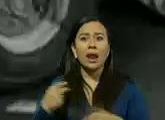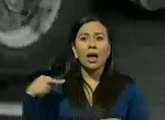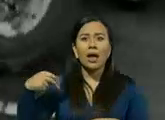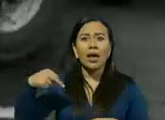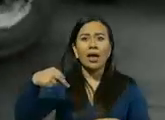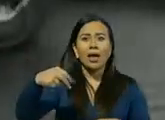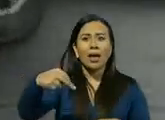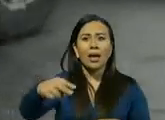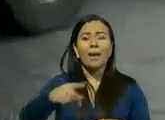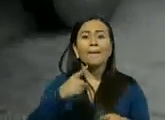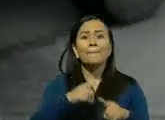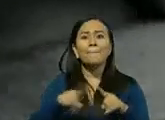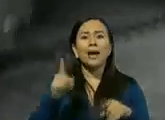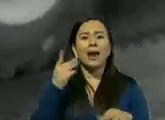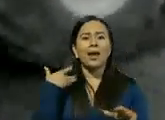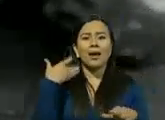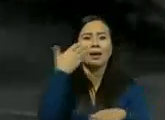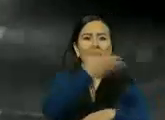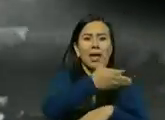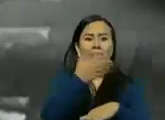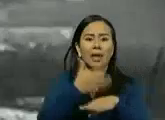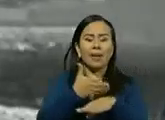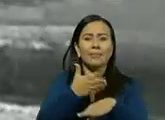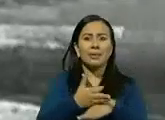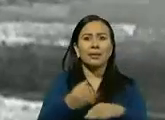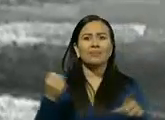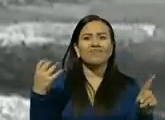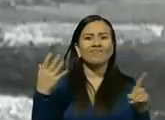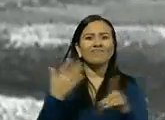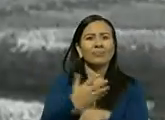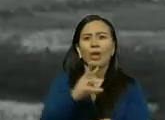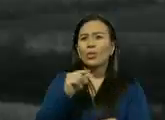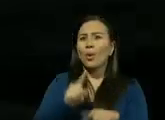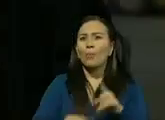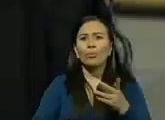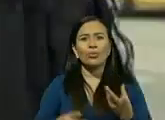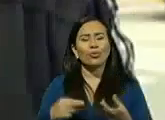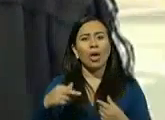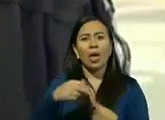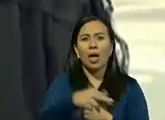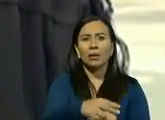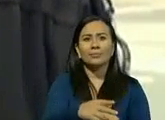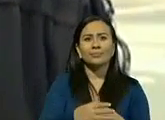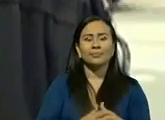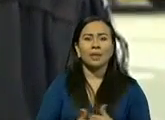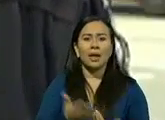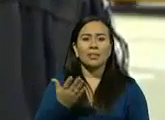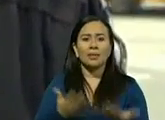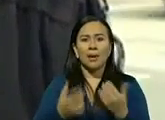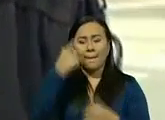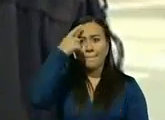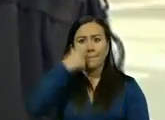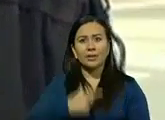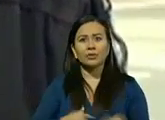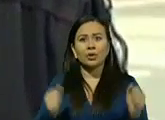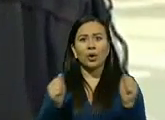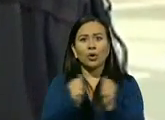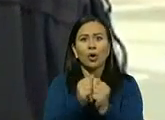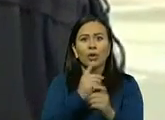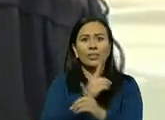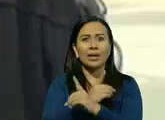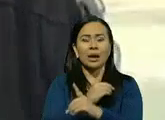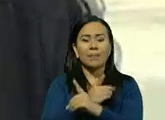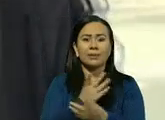la vía para llegar a la terminal terrestre, acción que no pudo concretar. Al parecer se trata de una persona con discapacidad, con algún